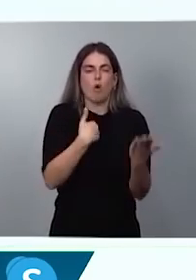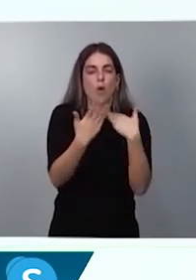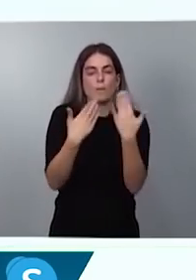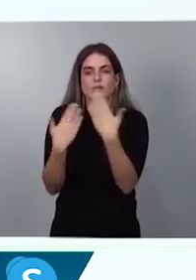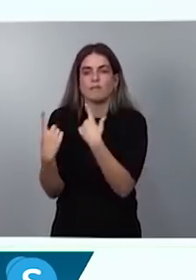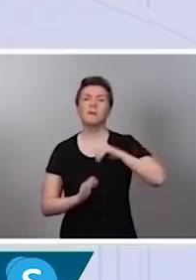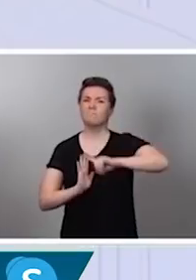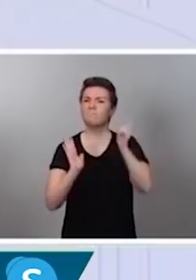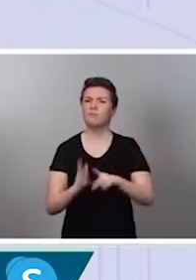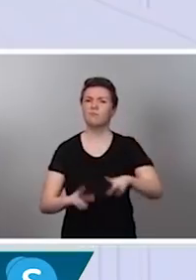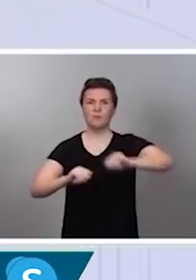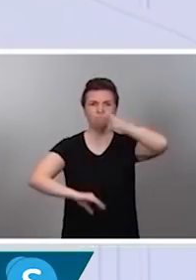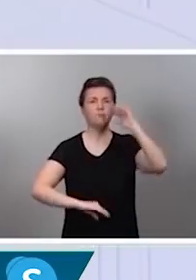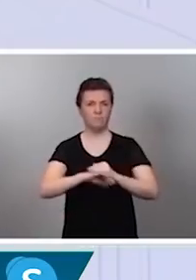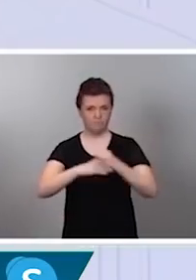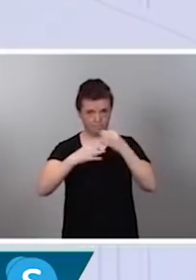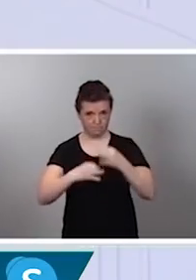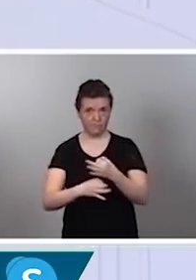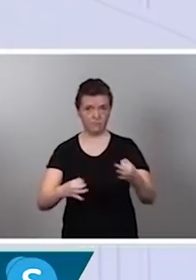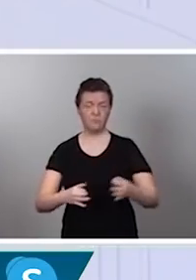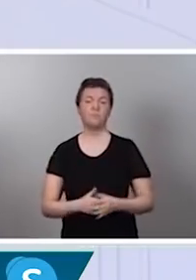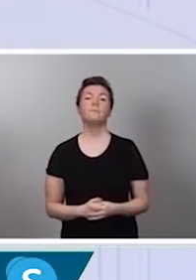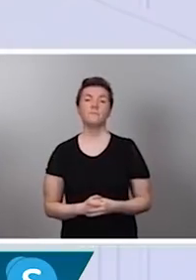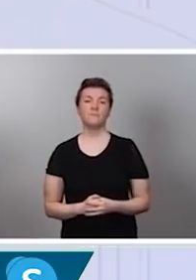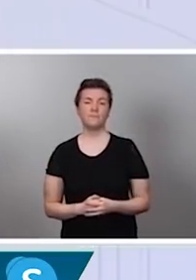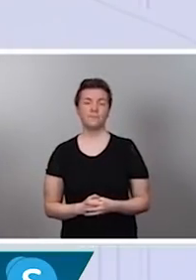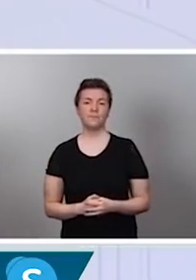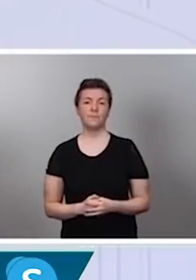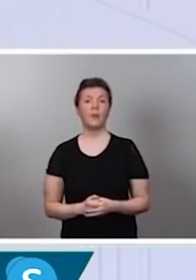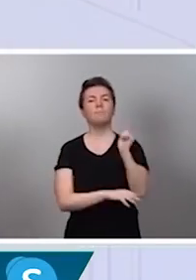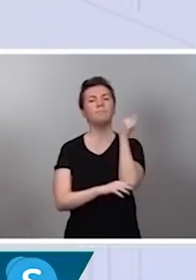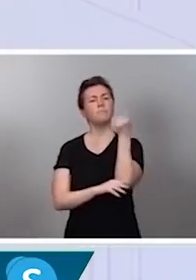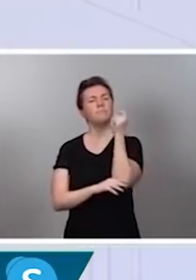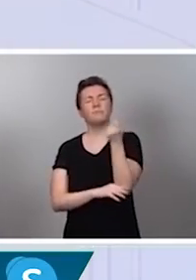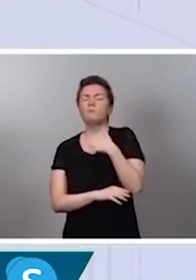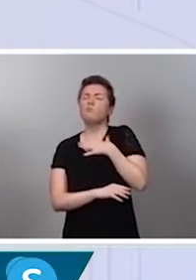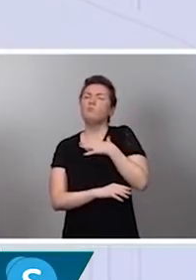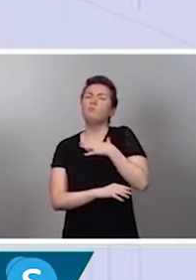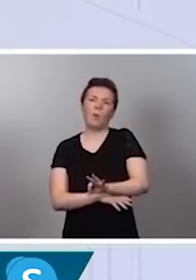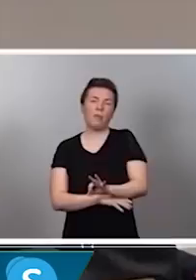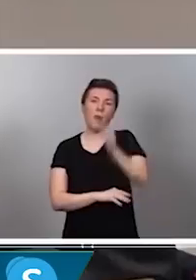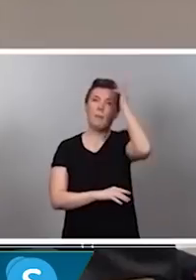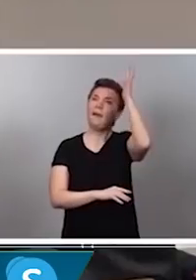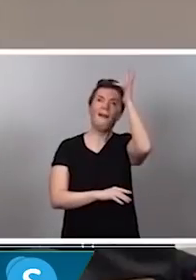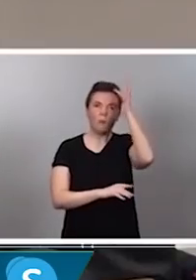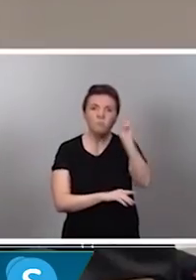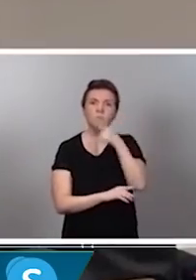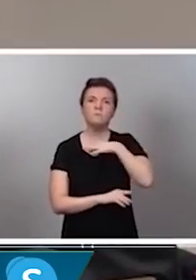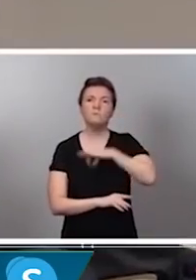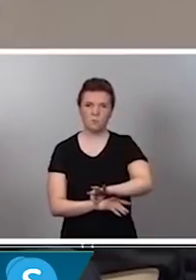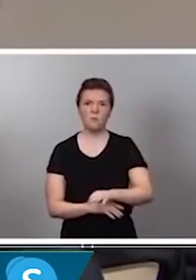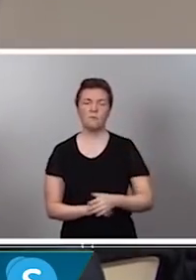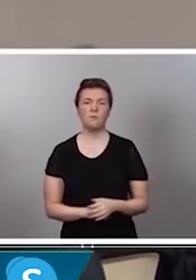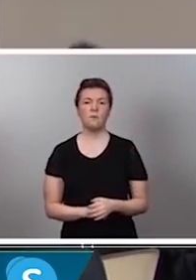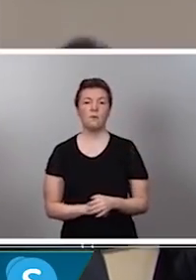hizo con las mascarillas y el iva que es poner la excusa de europa el gobierno de pedro sánchez no tiene que